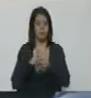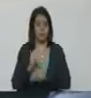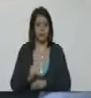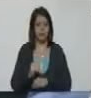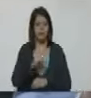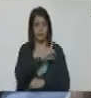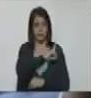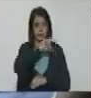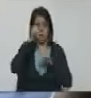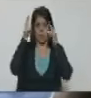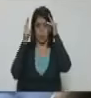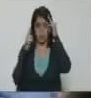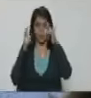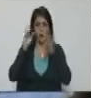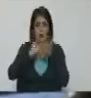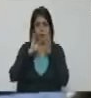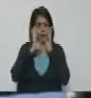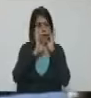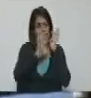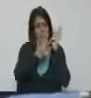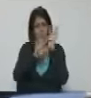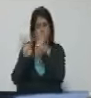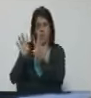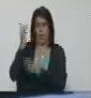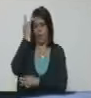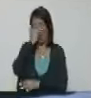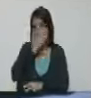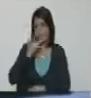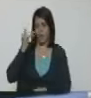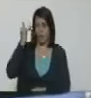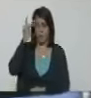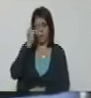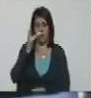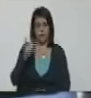del comandante Chávez de voltear la mirada hacia el continente africano,